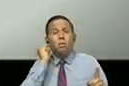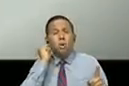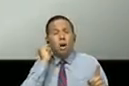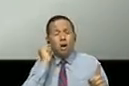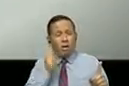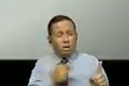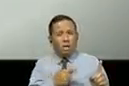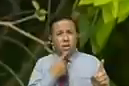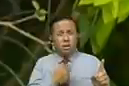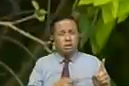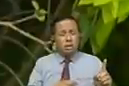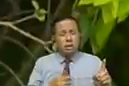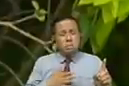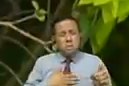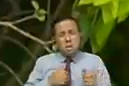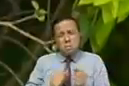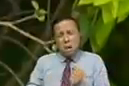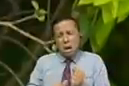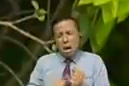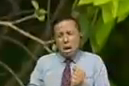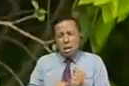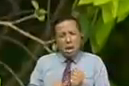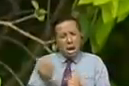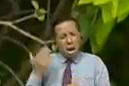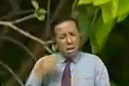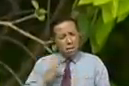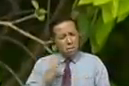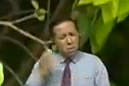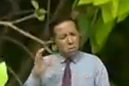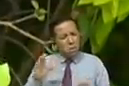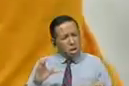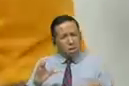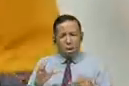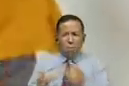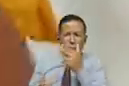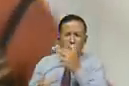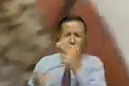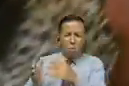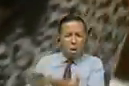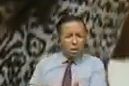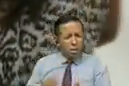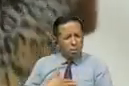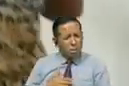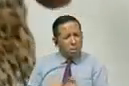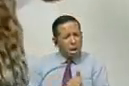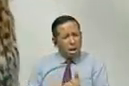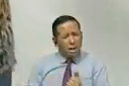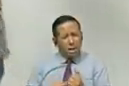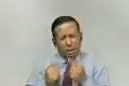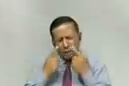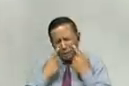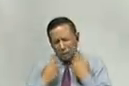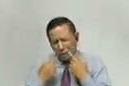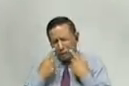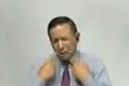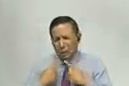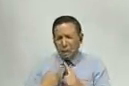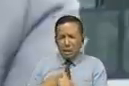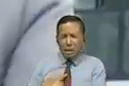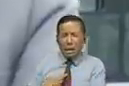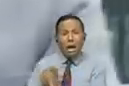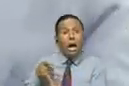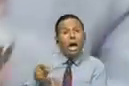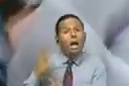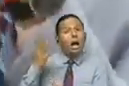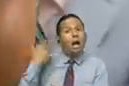Marielena Macías, quien fue baleada por su cuñado en un funeral en Quevedo, acudió a retirar su cuerpo en la morgue tras 15 días